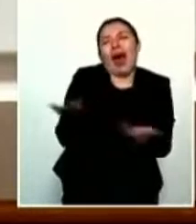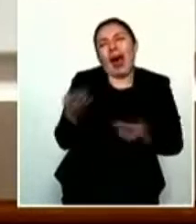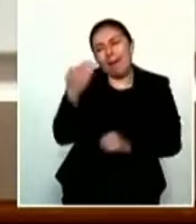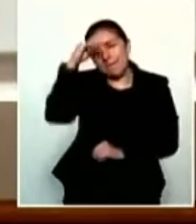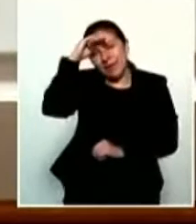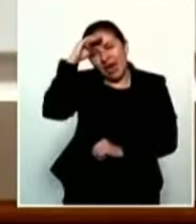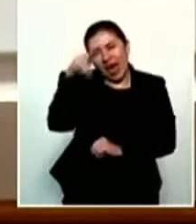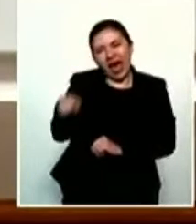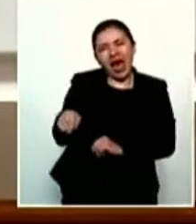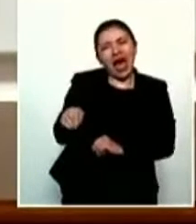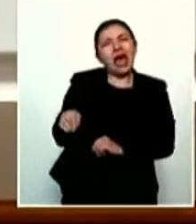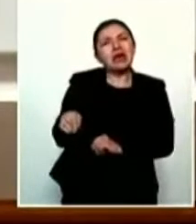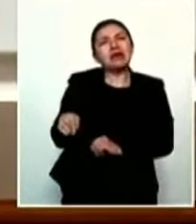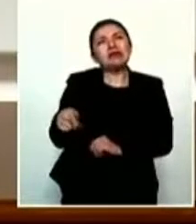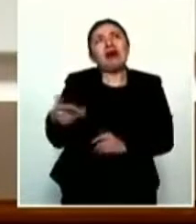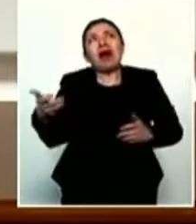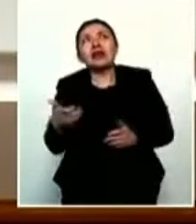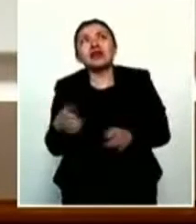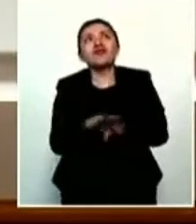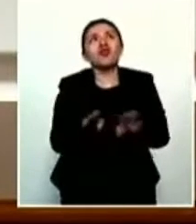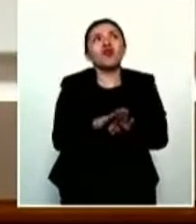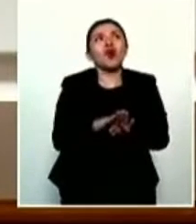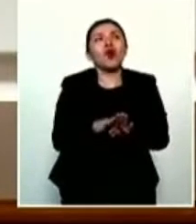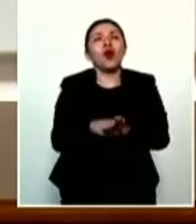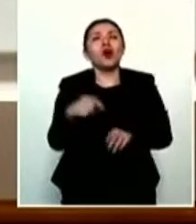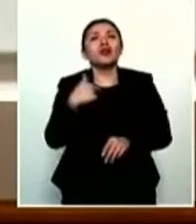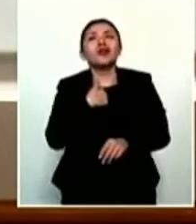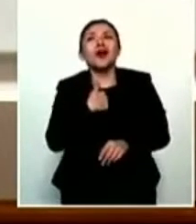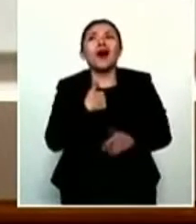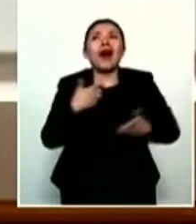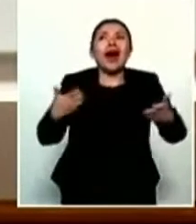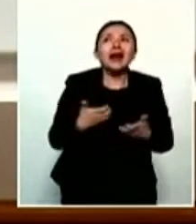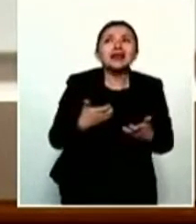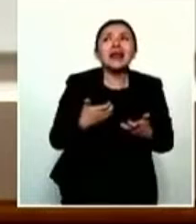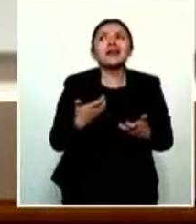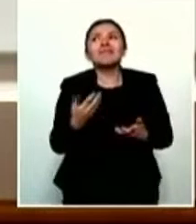que yo lo que iba a hacer era convalidar